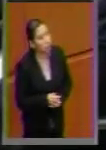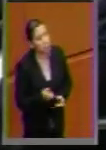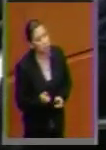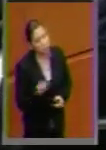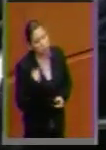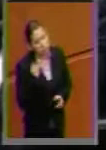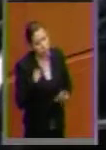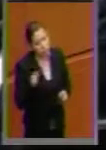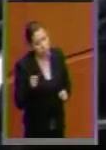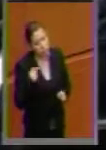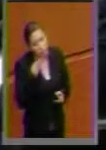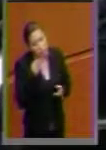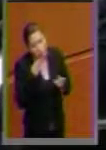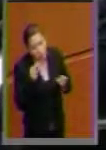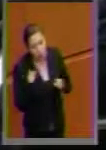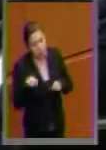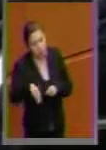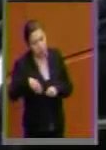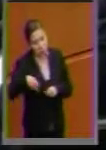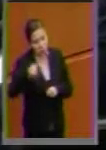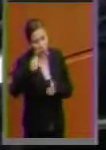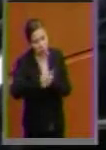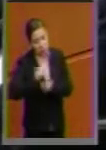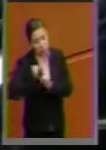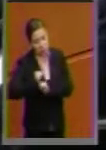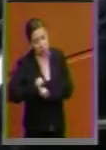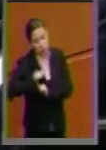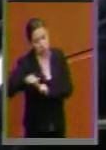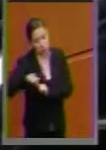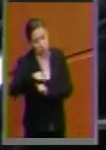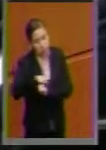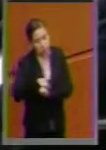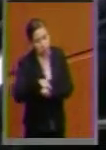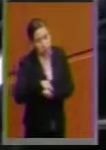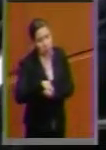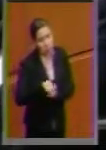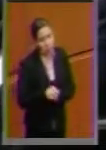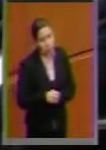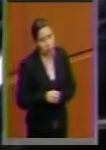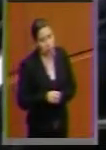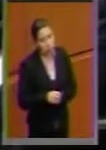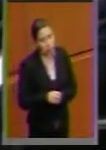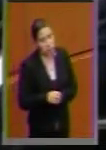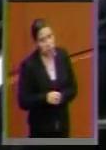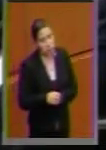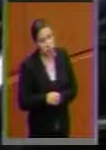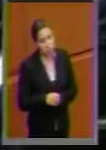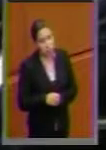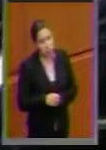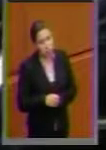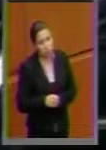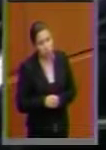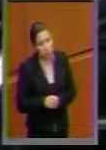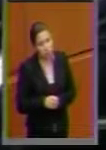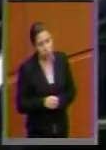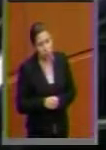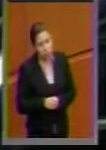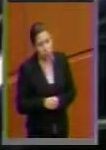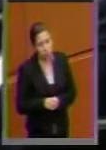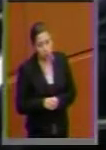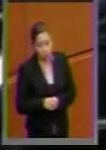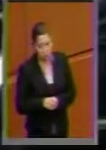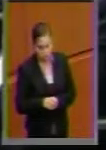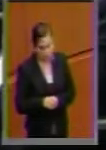facultades él es el ministerio público no de la víctima yo creo que eso sí merece una reforma y no le y no excederá el